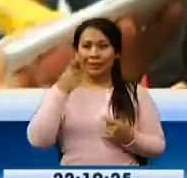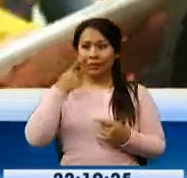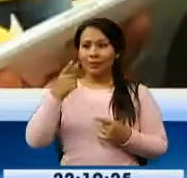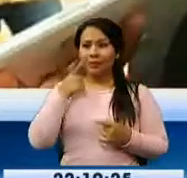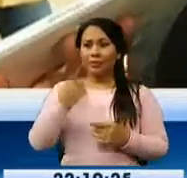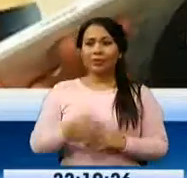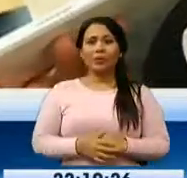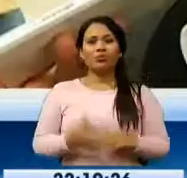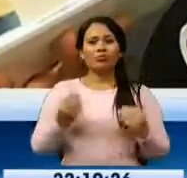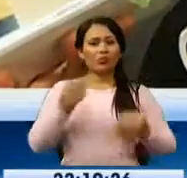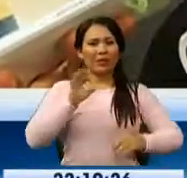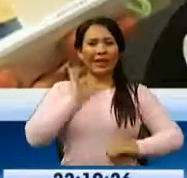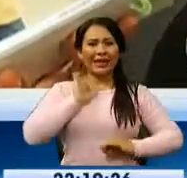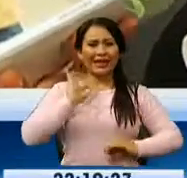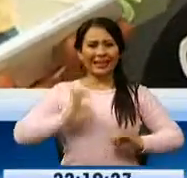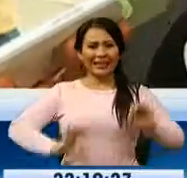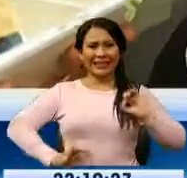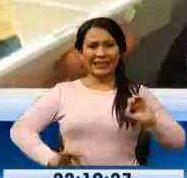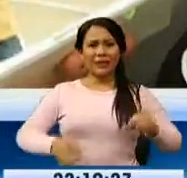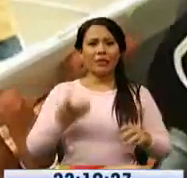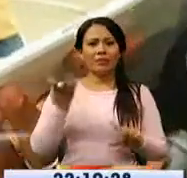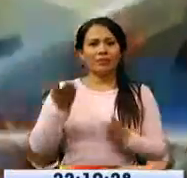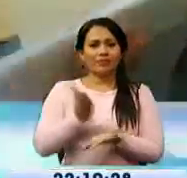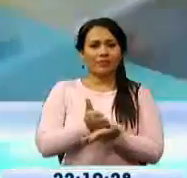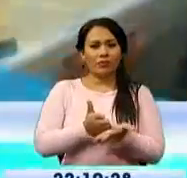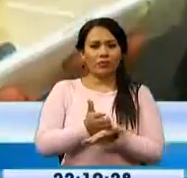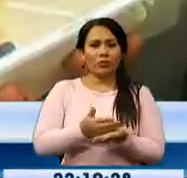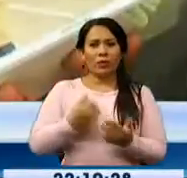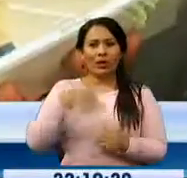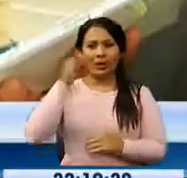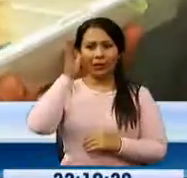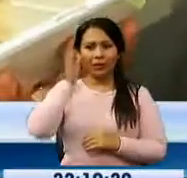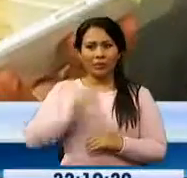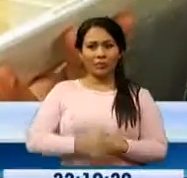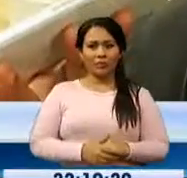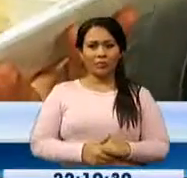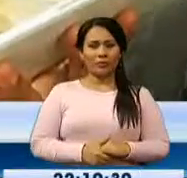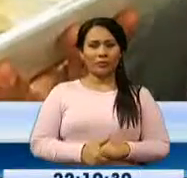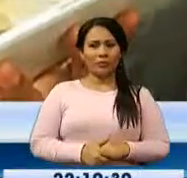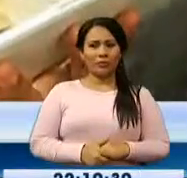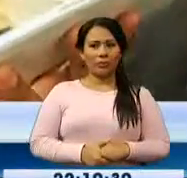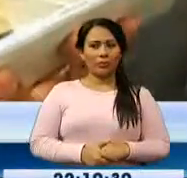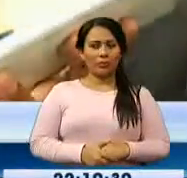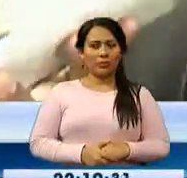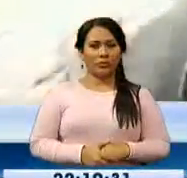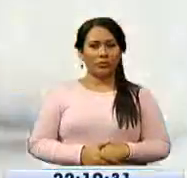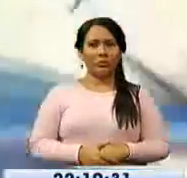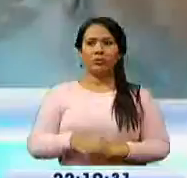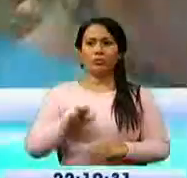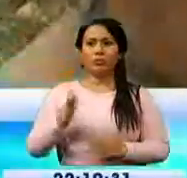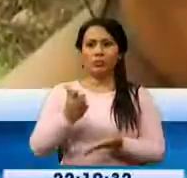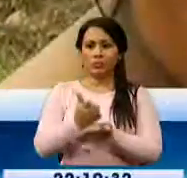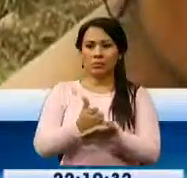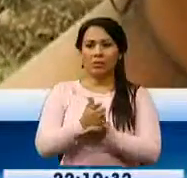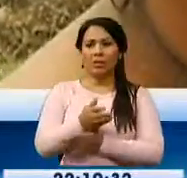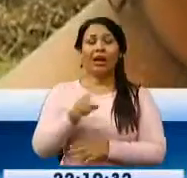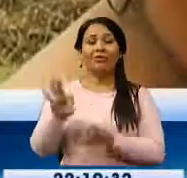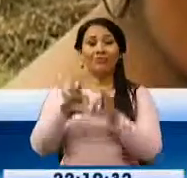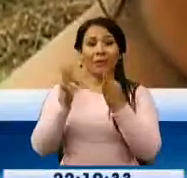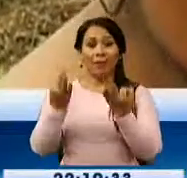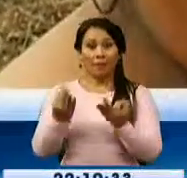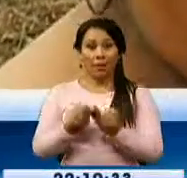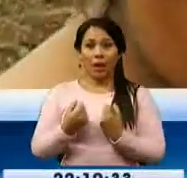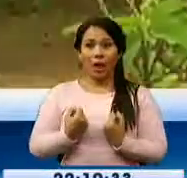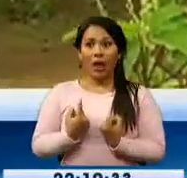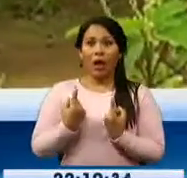presenta heridas de similares características a las producidas por el paso proyectil de arma de fuego y posiblemente de arma blanca. Los familiares del occiso,